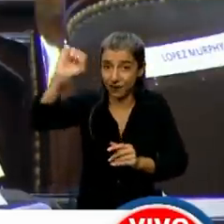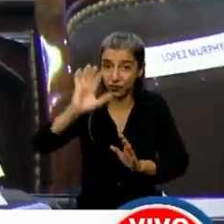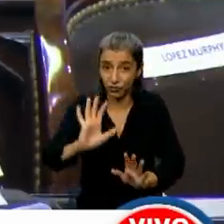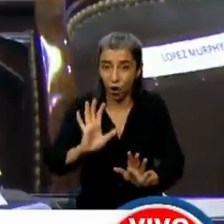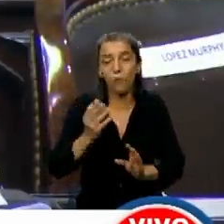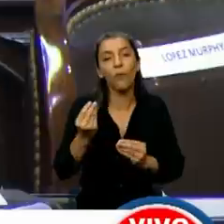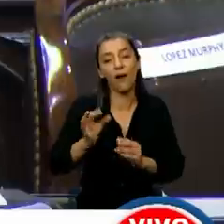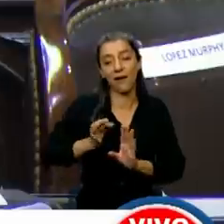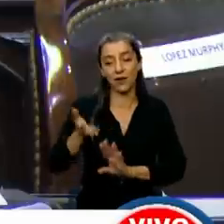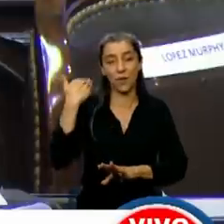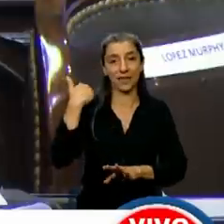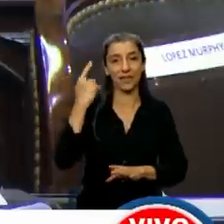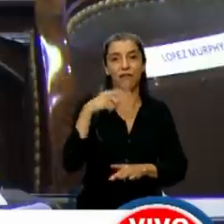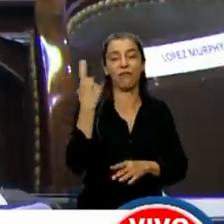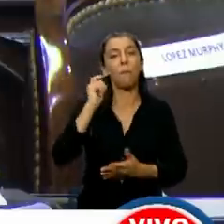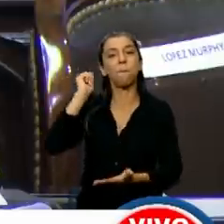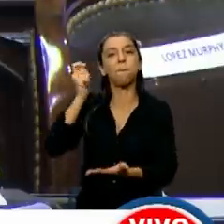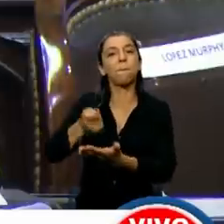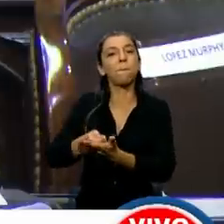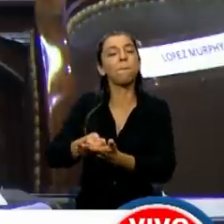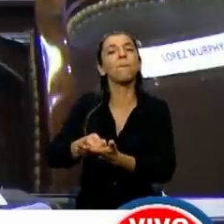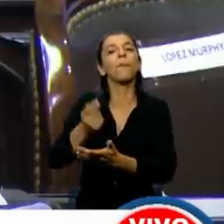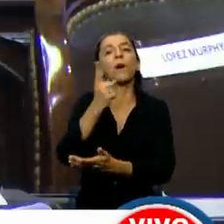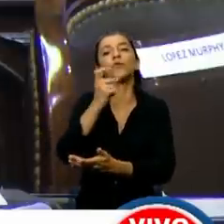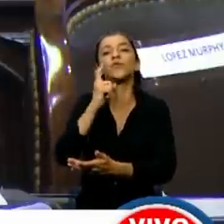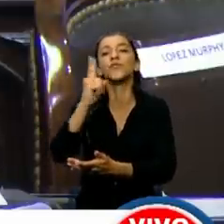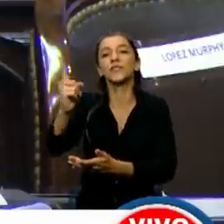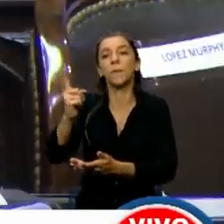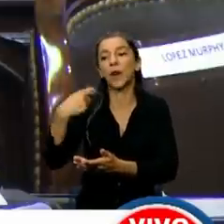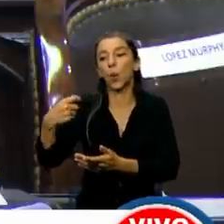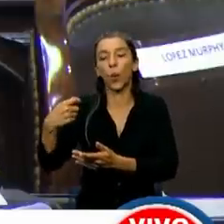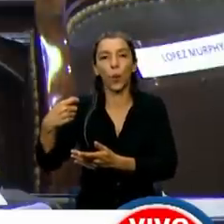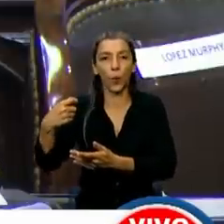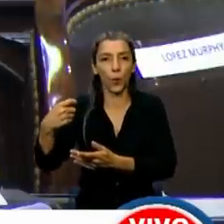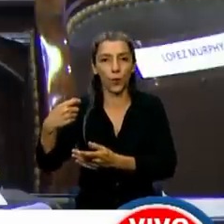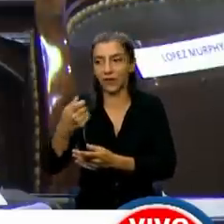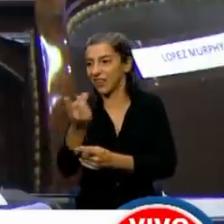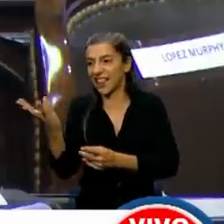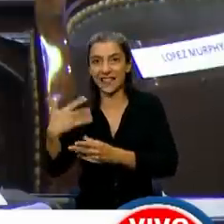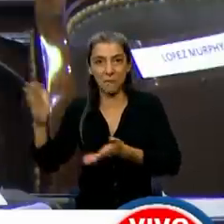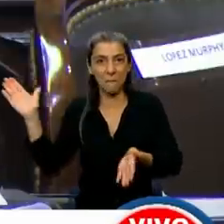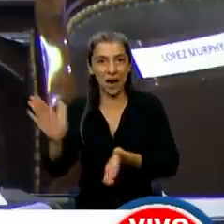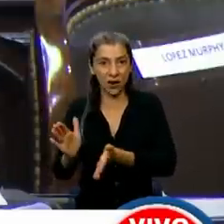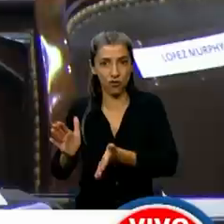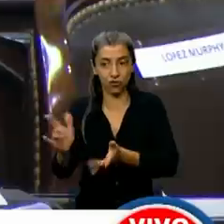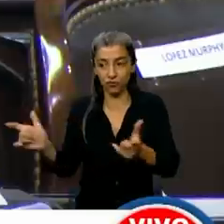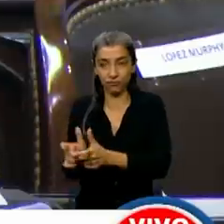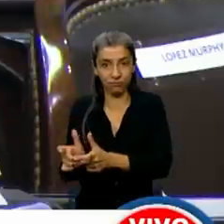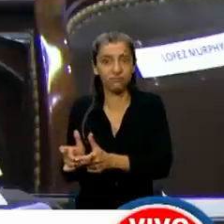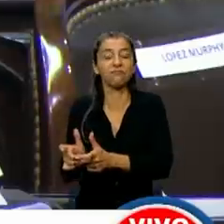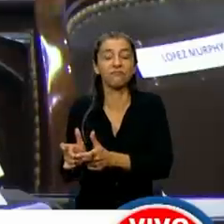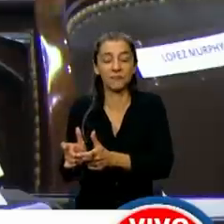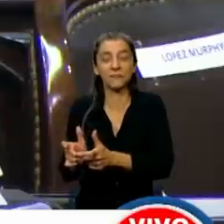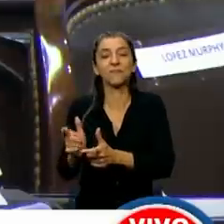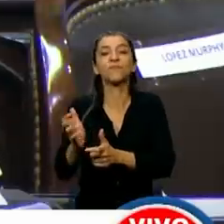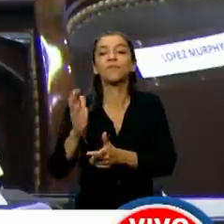pasado se pagaron 100 mil jugados y liquidaron 100 mil jubilaciones menos en cuanto a lo ocurrido con los